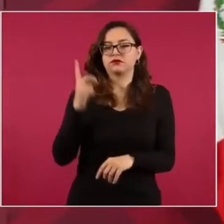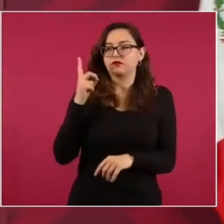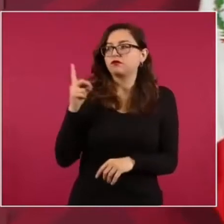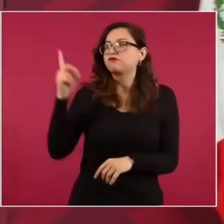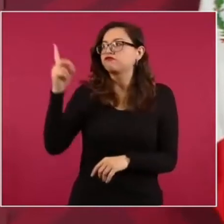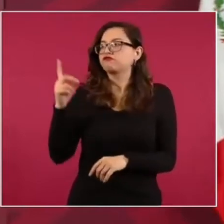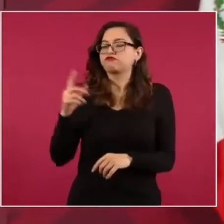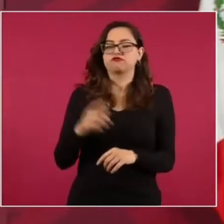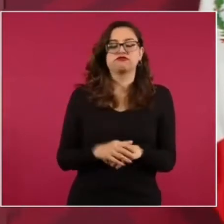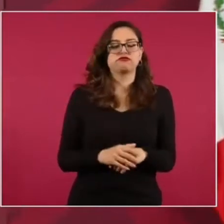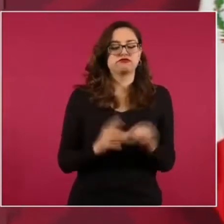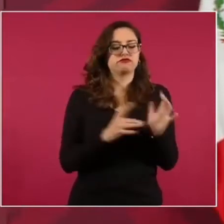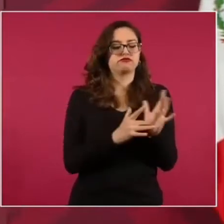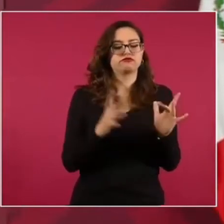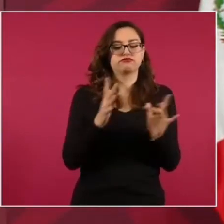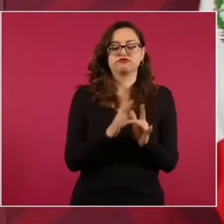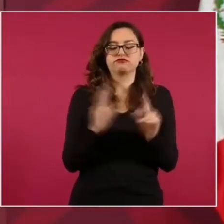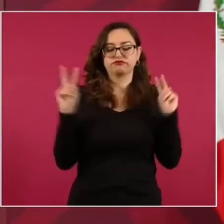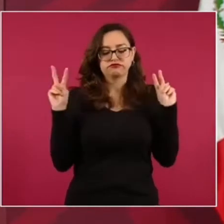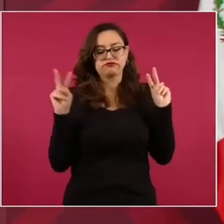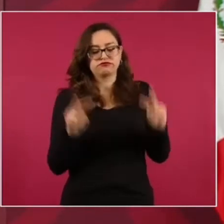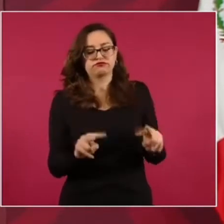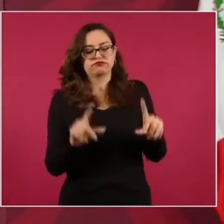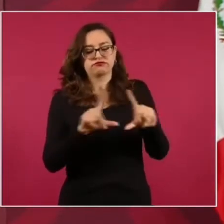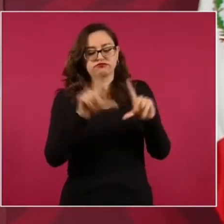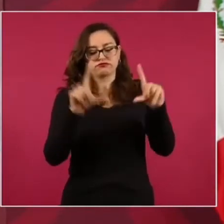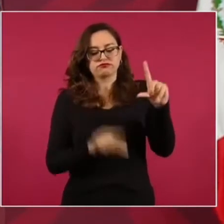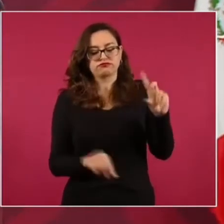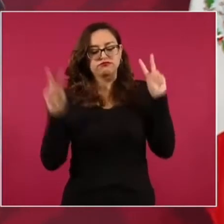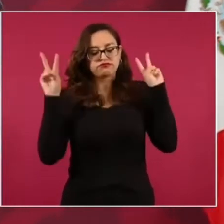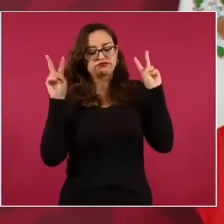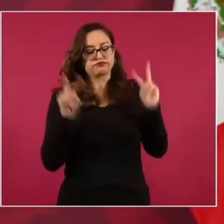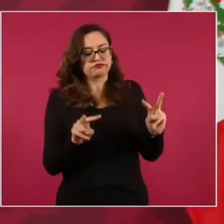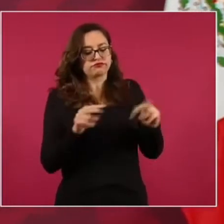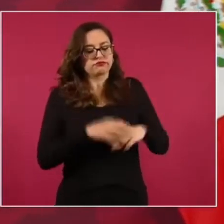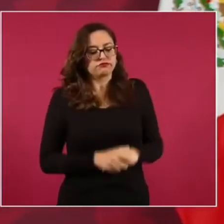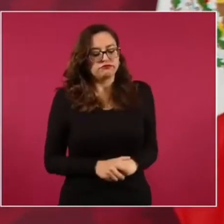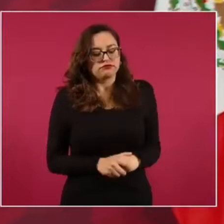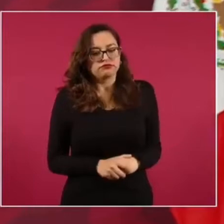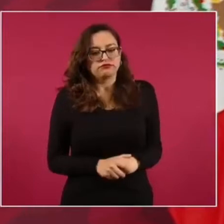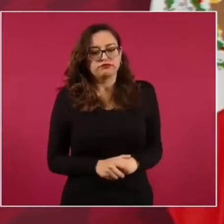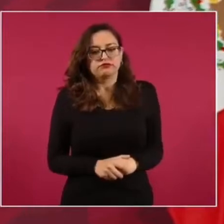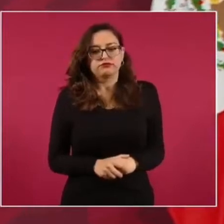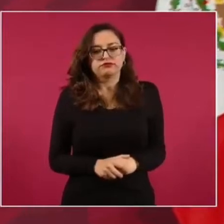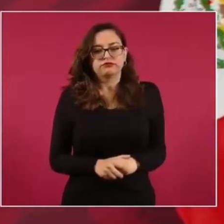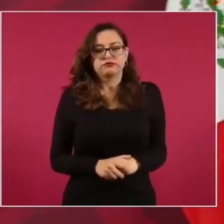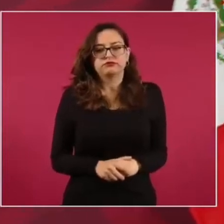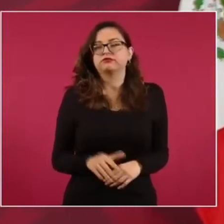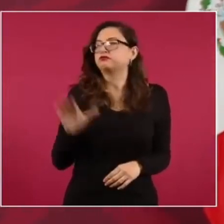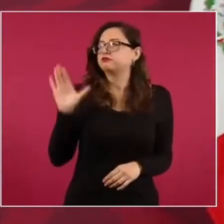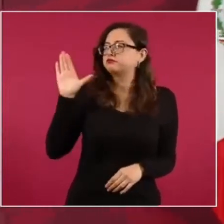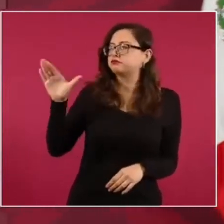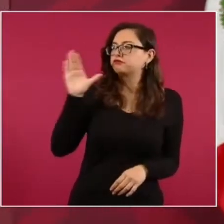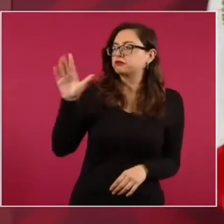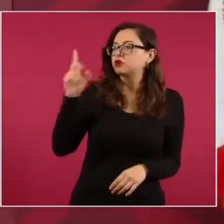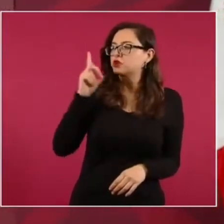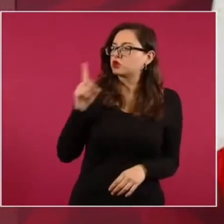Cristo, Dios, nuestro Señor, le dice a su ayudante, aquí